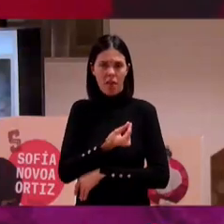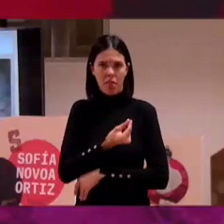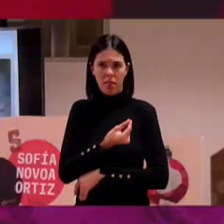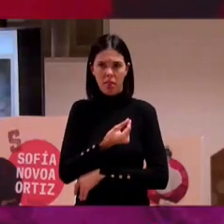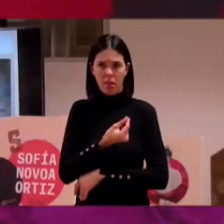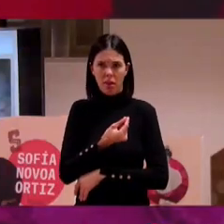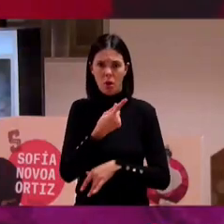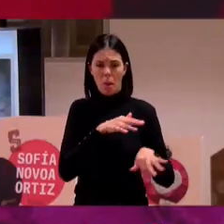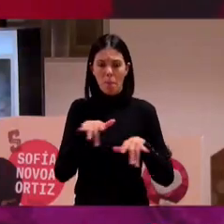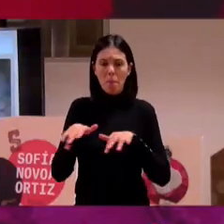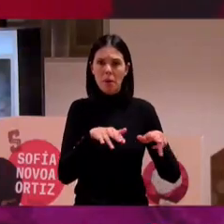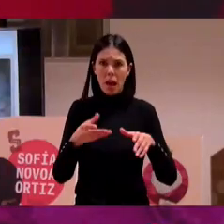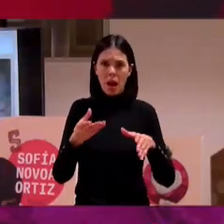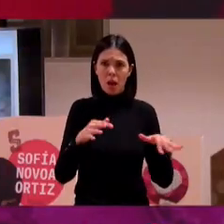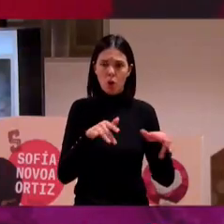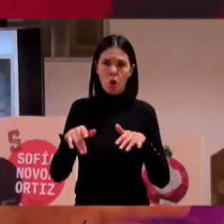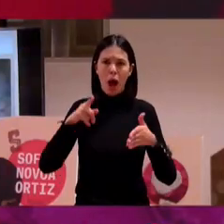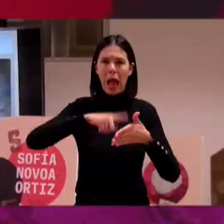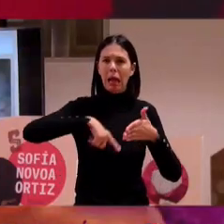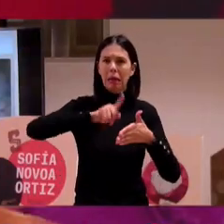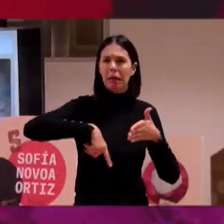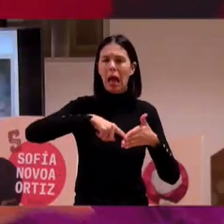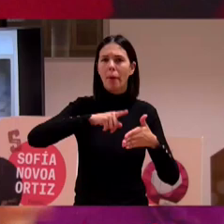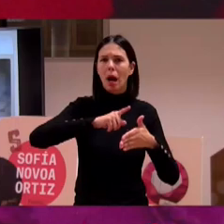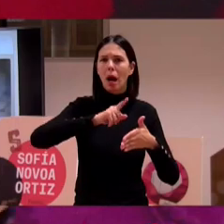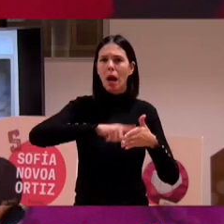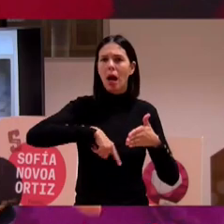un piano... alquilaba